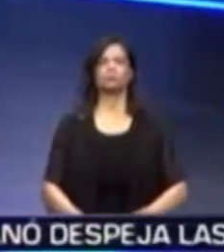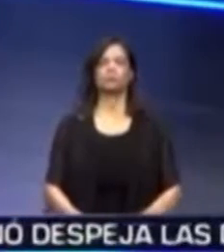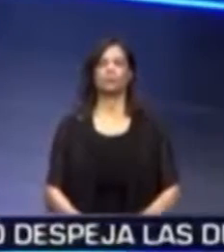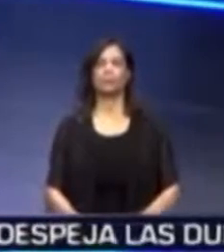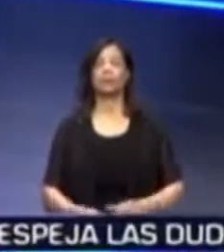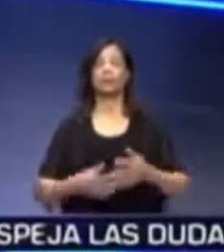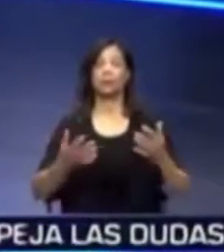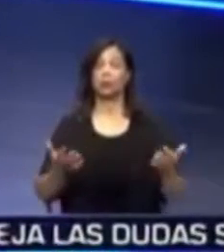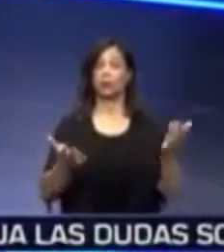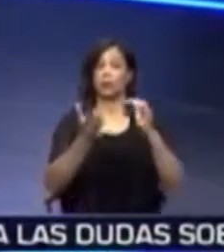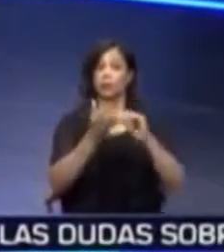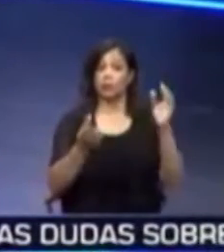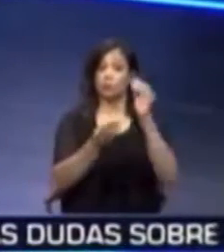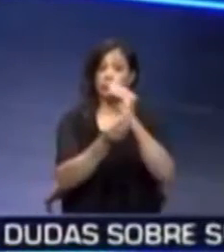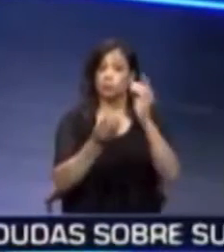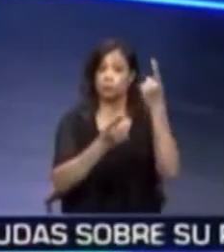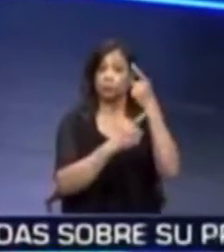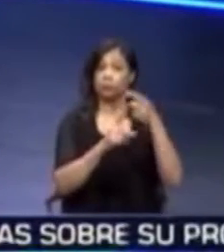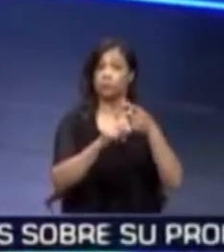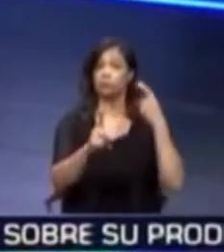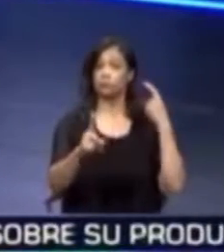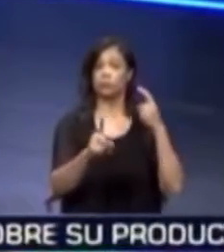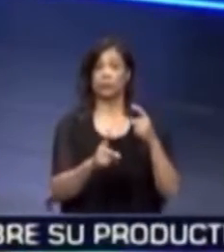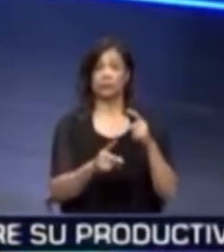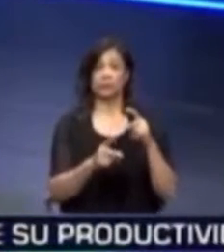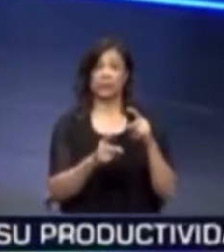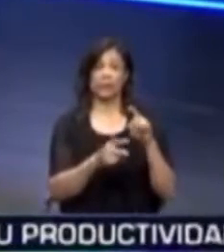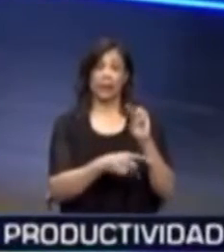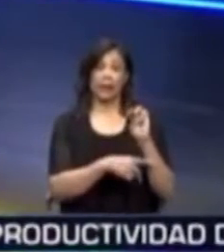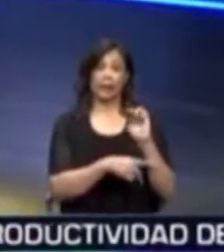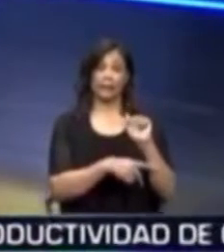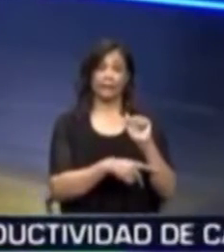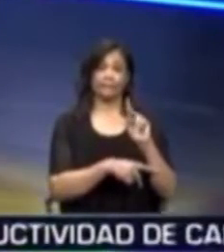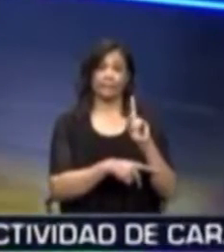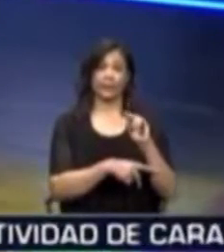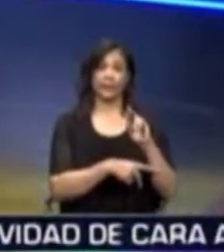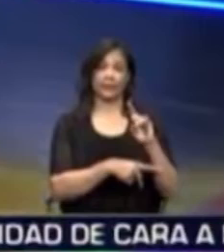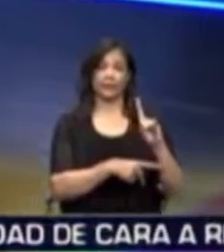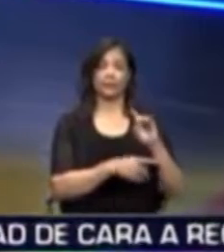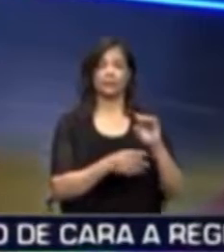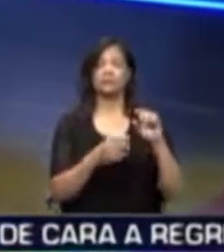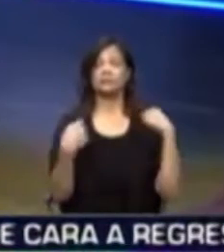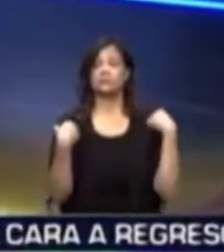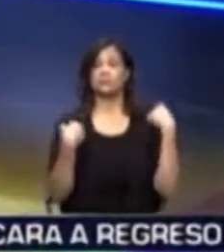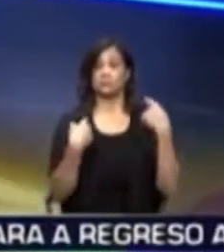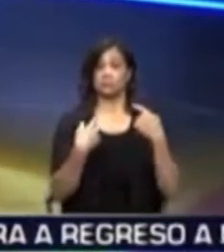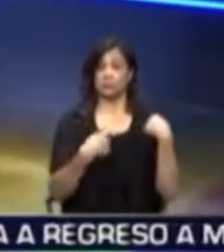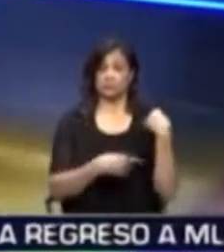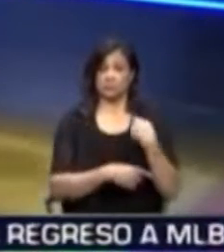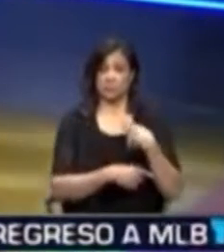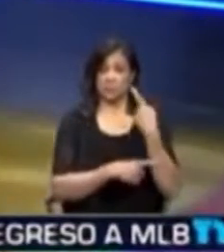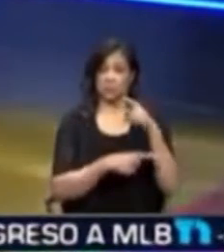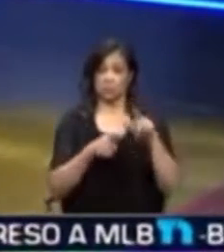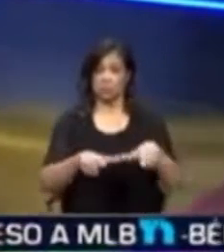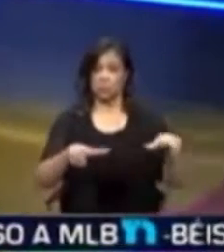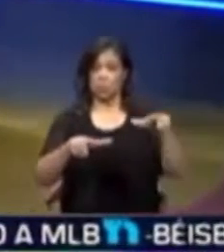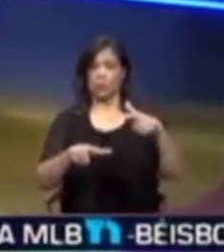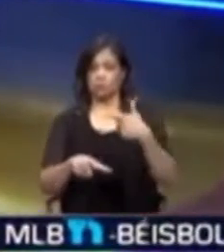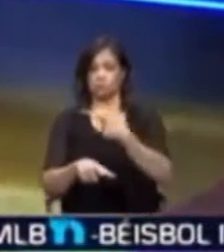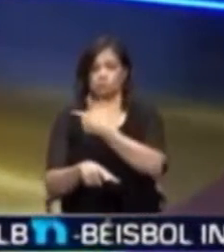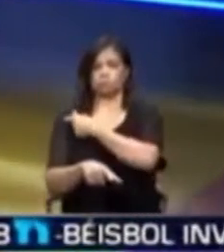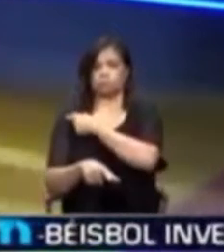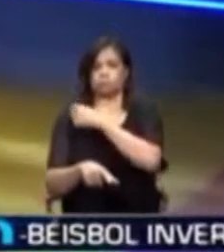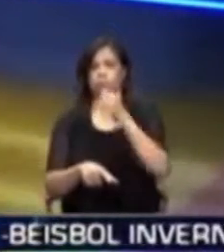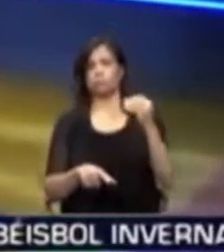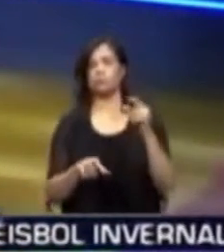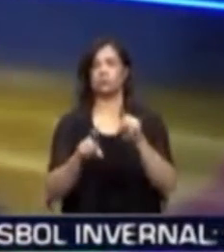amigos volvemos a las noticias en vivo acá desde madrid españa en los centros de vacunación y también los centros